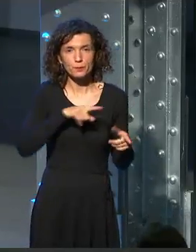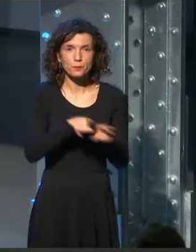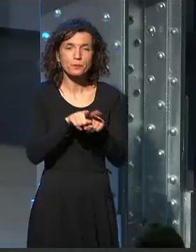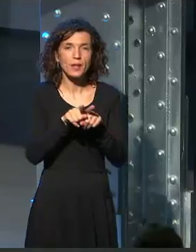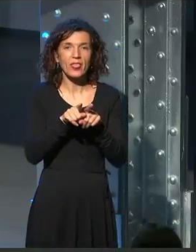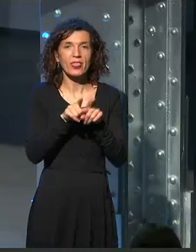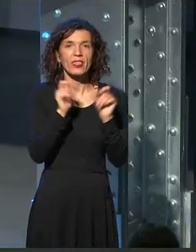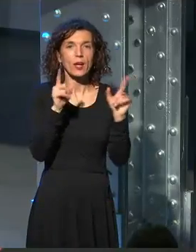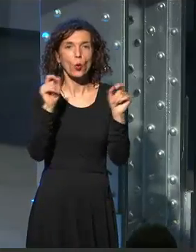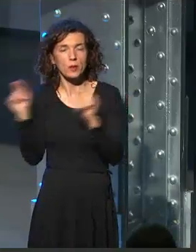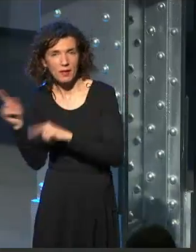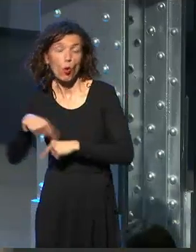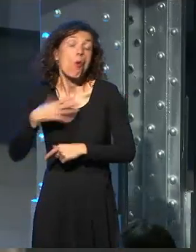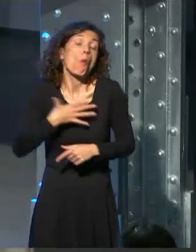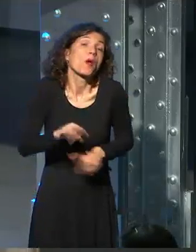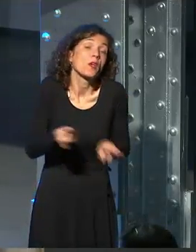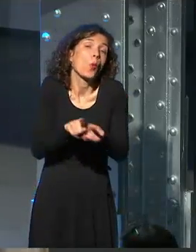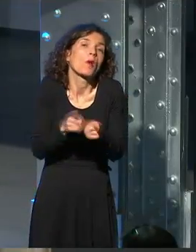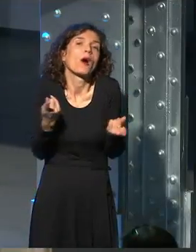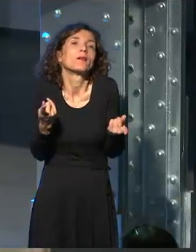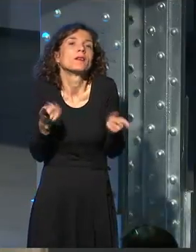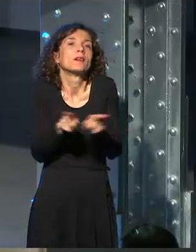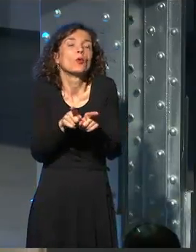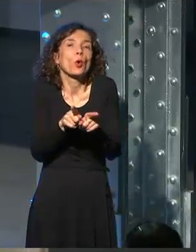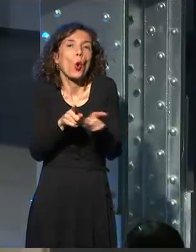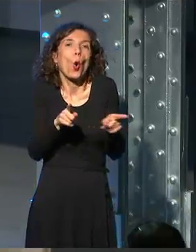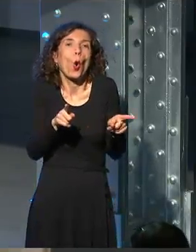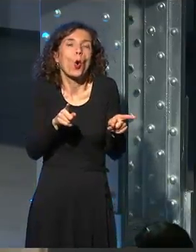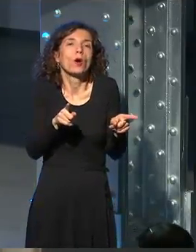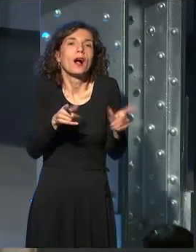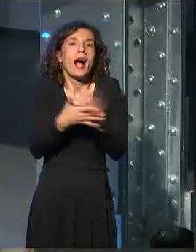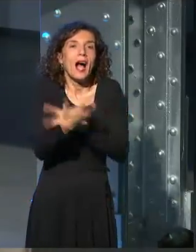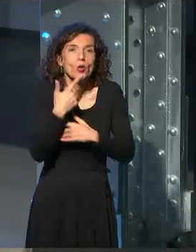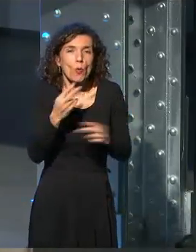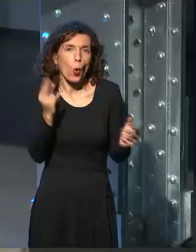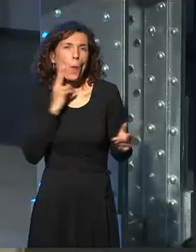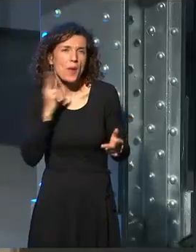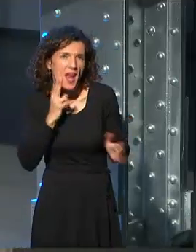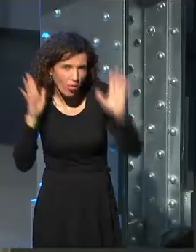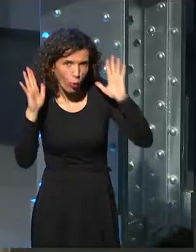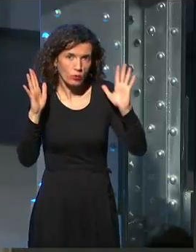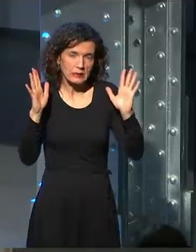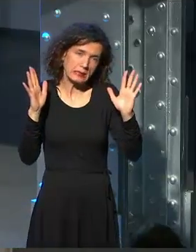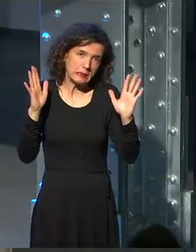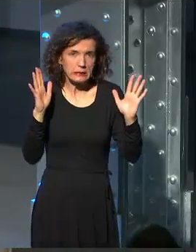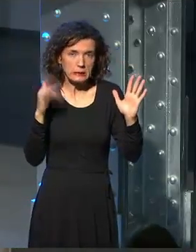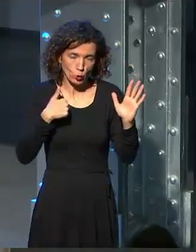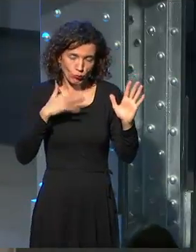estos descubrimientos, a lo mejor me sale un poco el síndrome de Frankenstein preguntando todo esto,